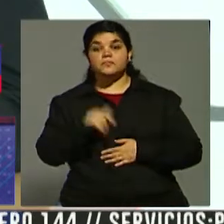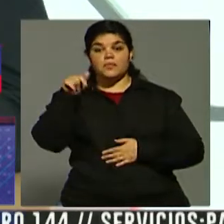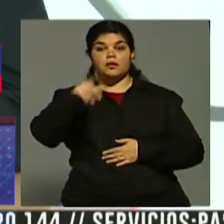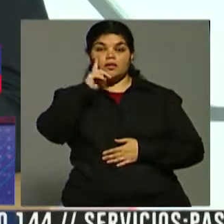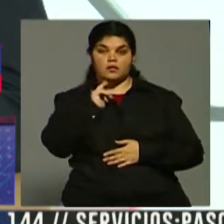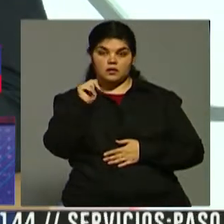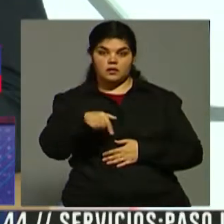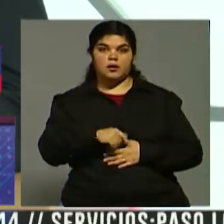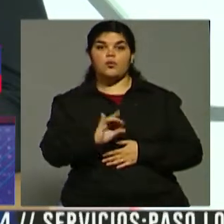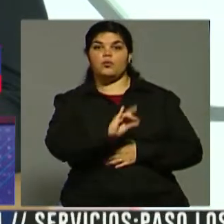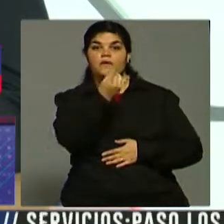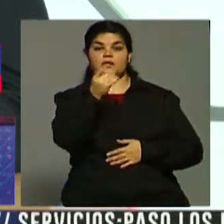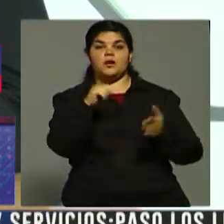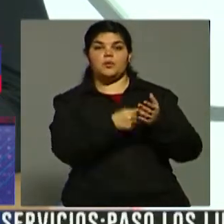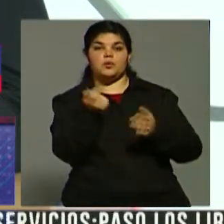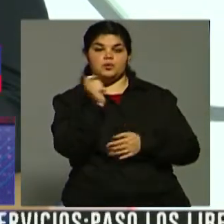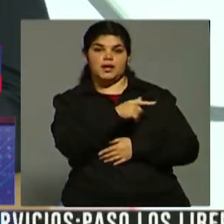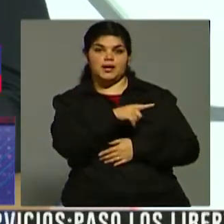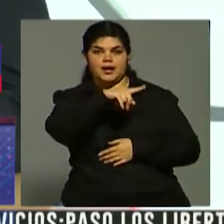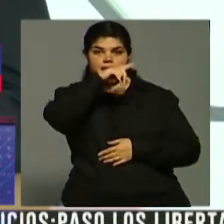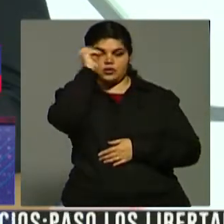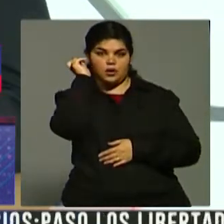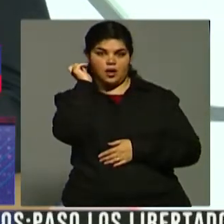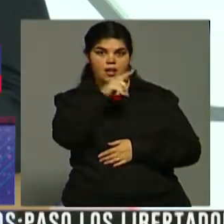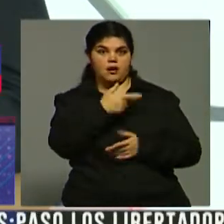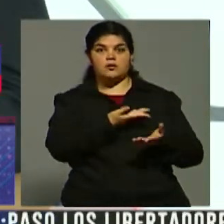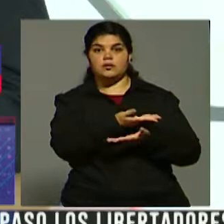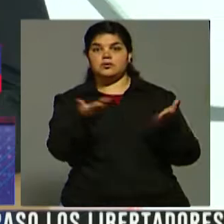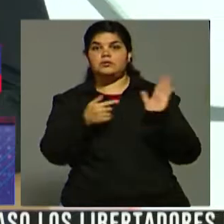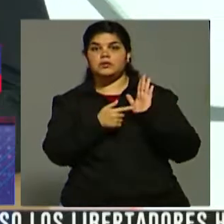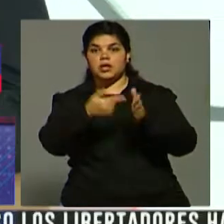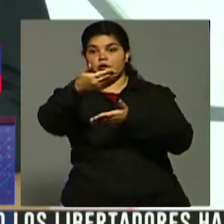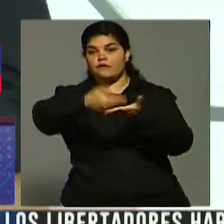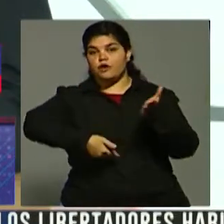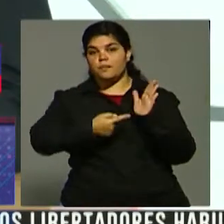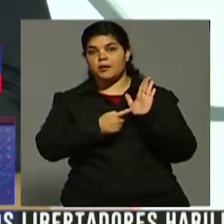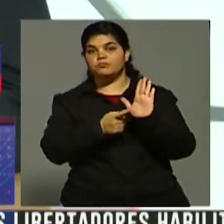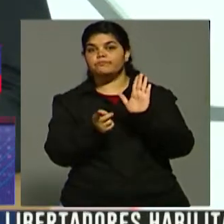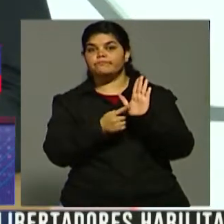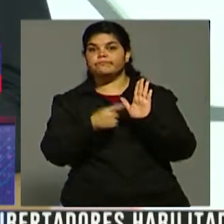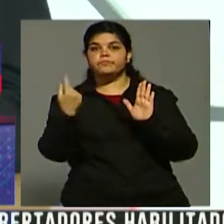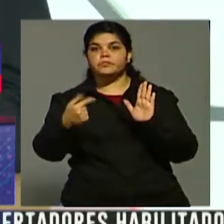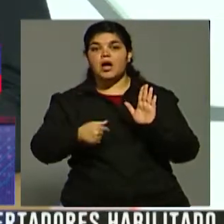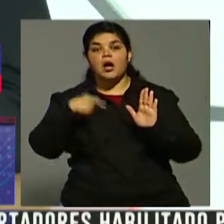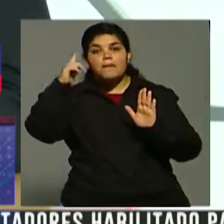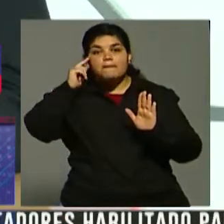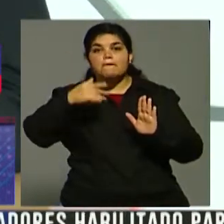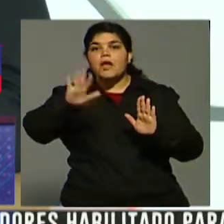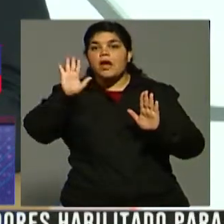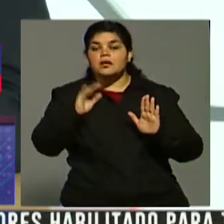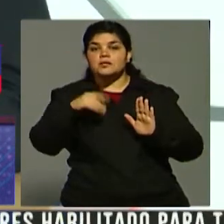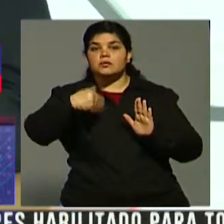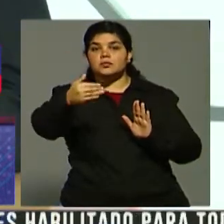hoy, la Universidad Torcuato Di Tella a nivel nacional publicó un informe donde dice que la expectativa de inflación para los argentinos subió